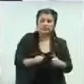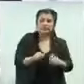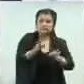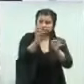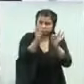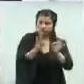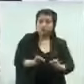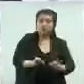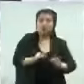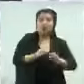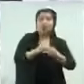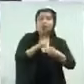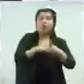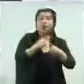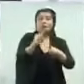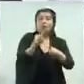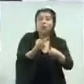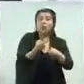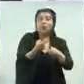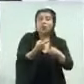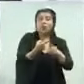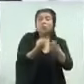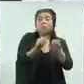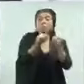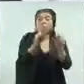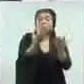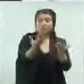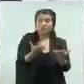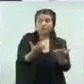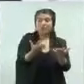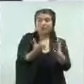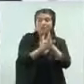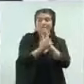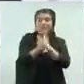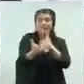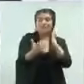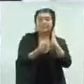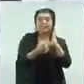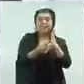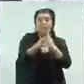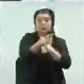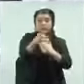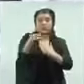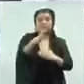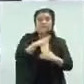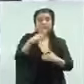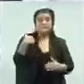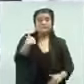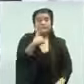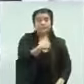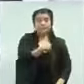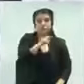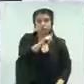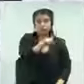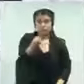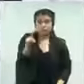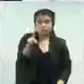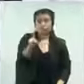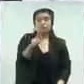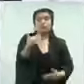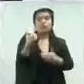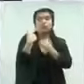relación a cuánto vamos a qué capacidad técnica van a tener tanto el ministerio, sus unidades ejecutoras,